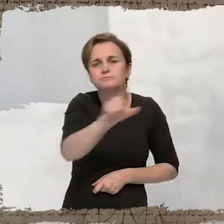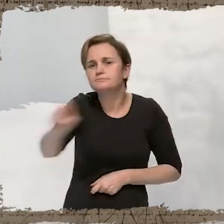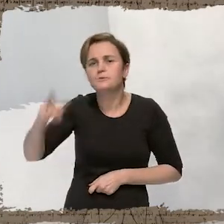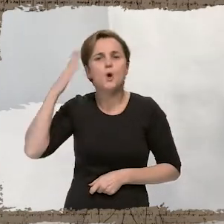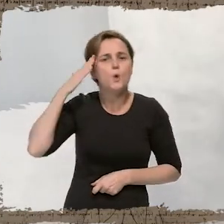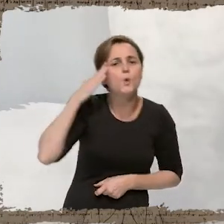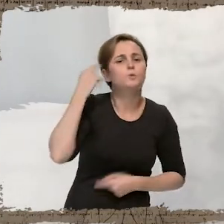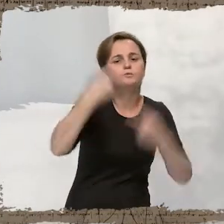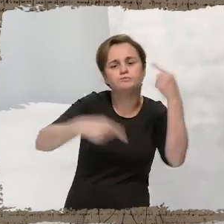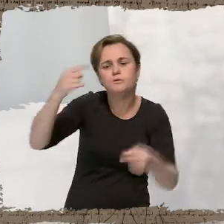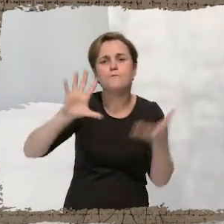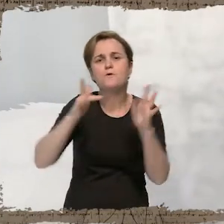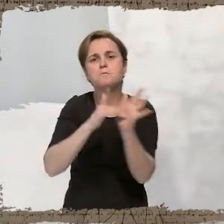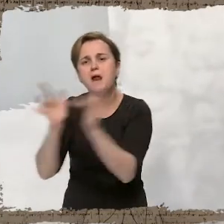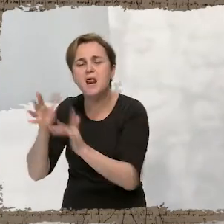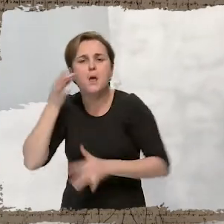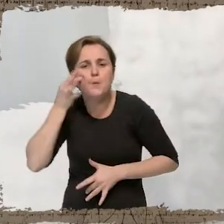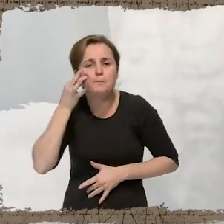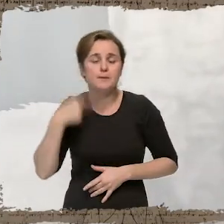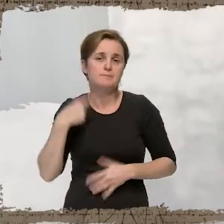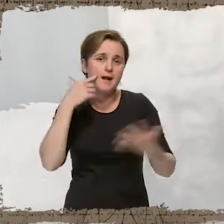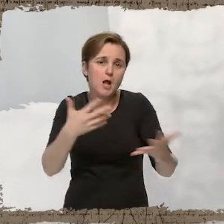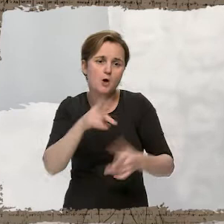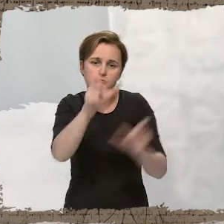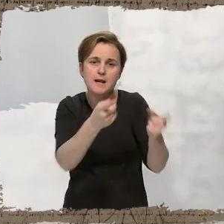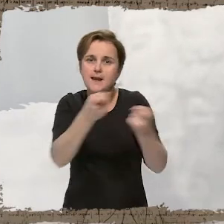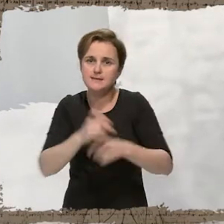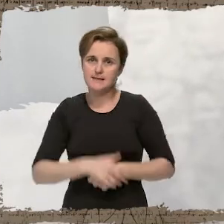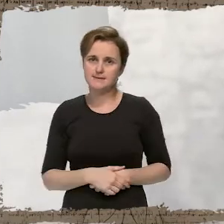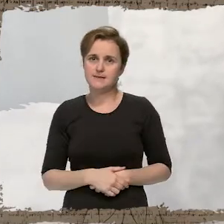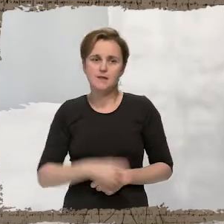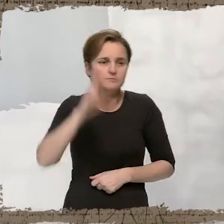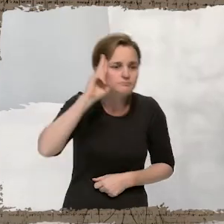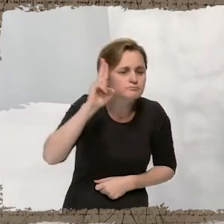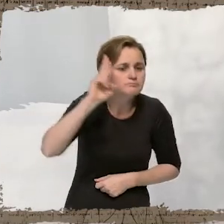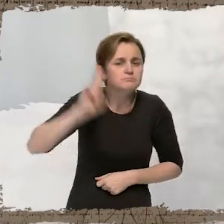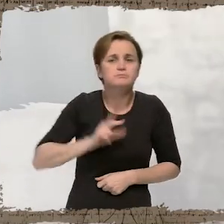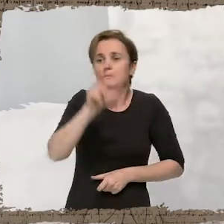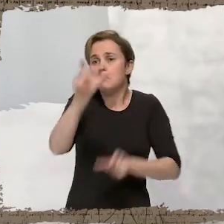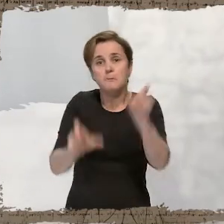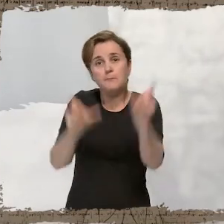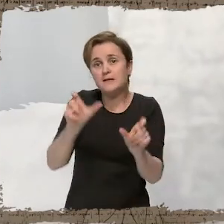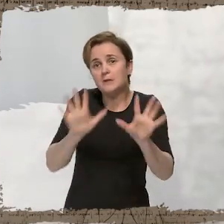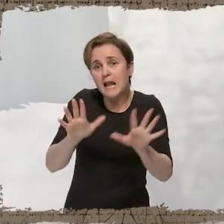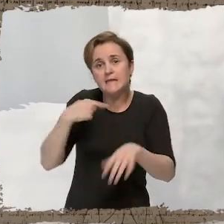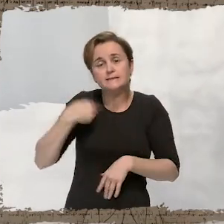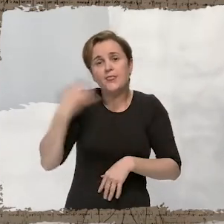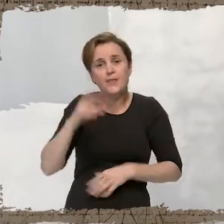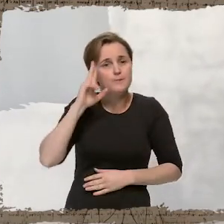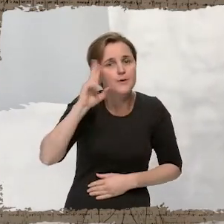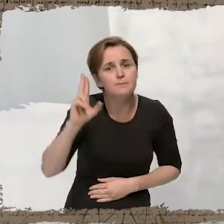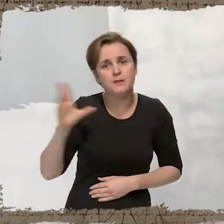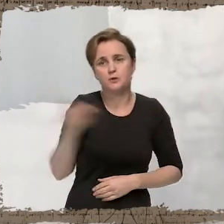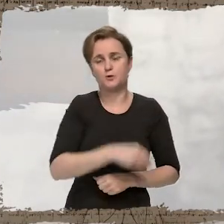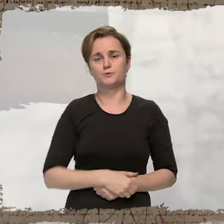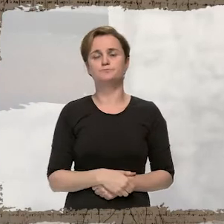distinta cultura raza religión color de piel y reconocer las necesidades del otro y tener consideración por el simple hecho de que esos son personas y merecen el mismo